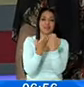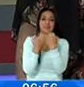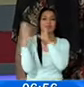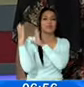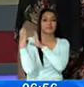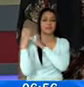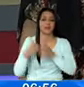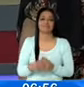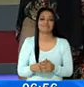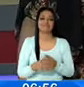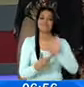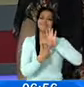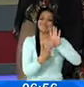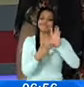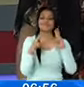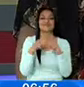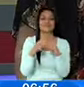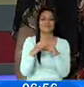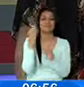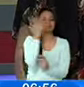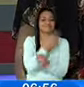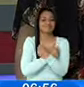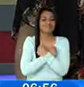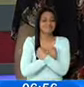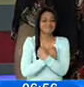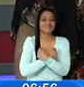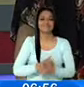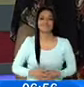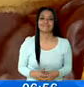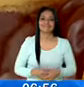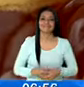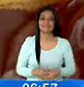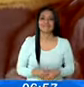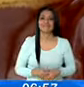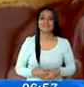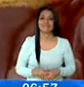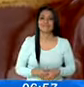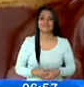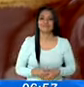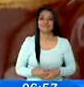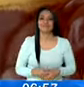Atahualpa. A continuación, conozca esta historia de amor y superación.